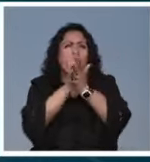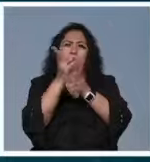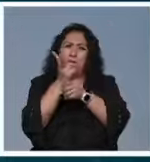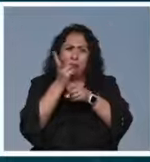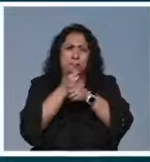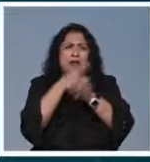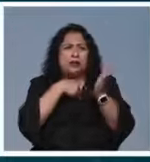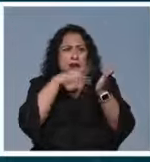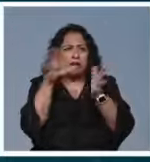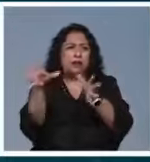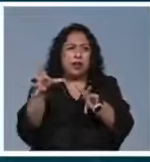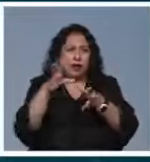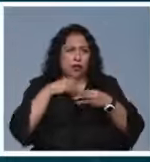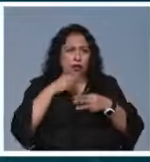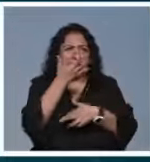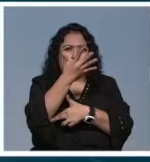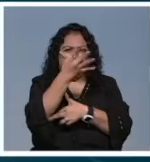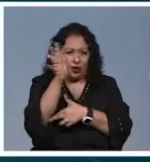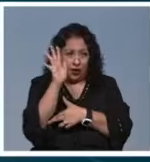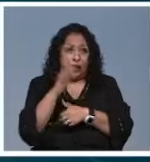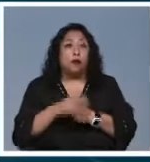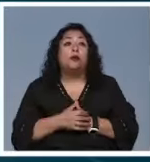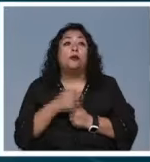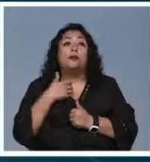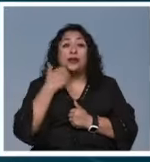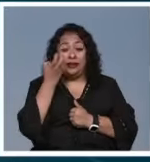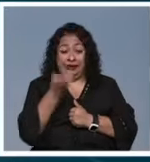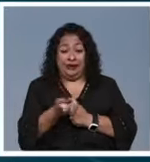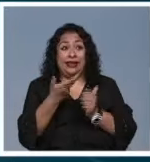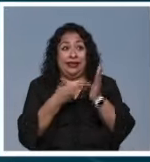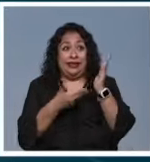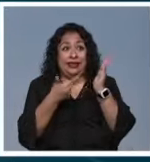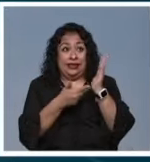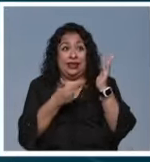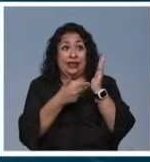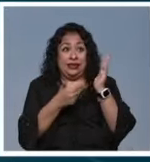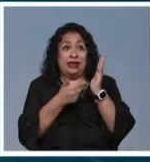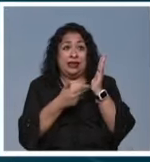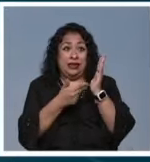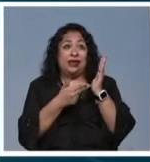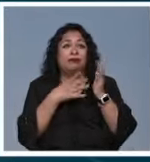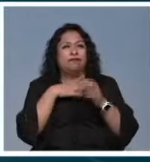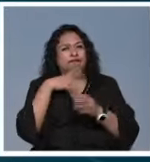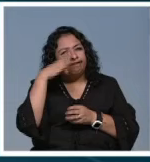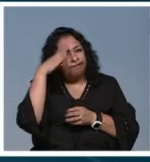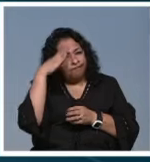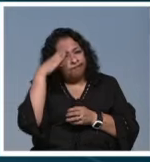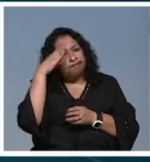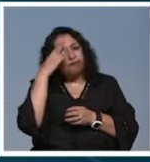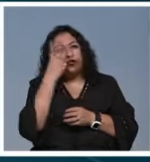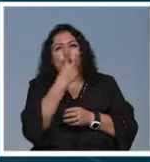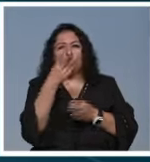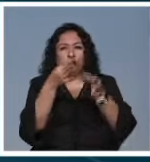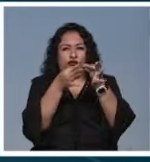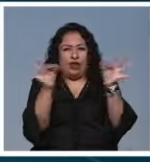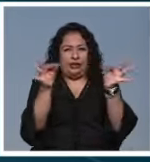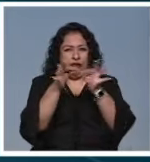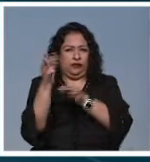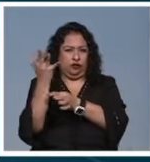pintar y adoptar un árbol. Quisimos hacer este taller en donde pues reflexionamos acerca de dos frases que